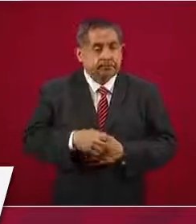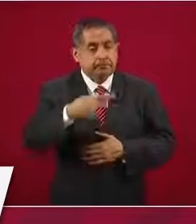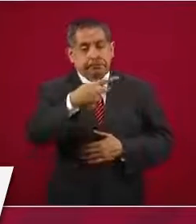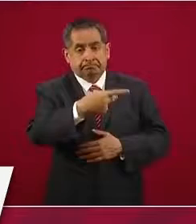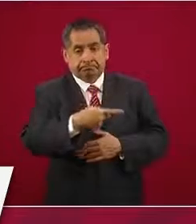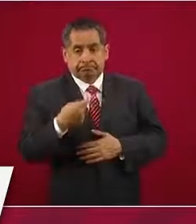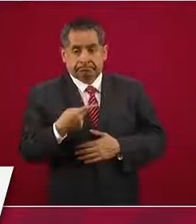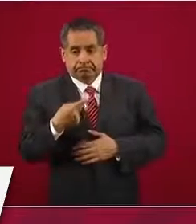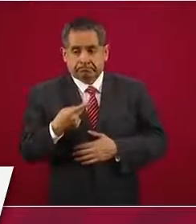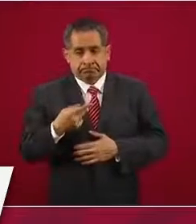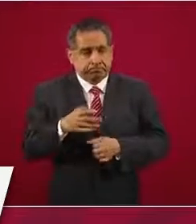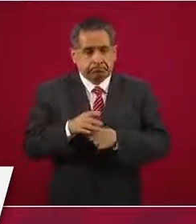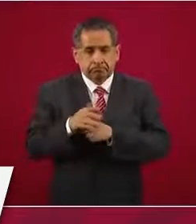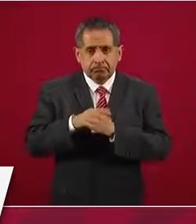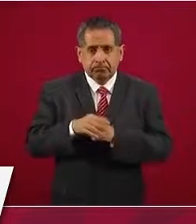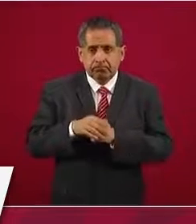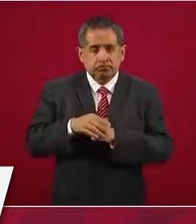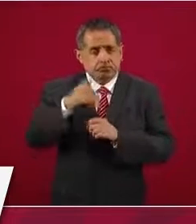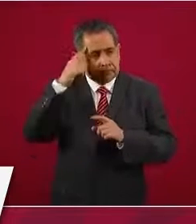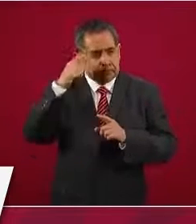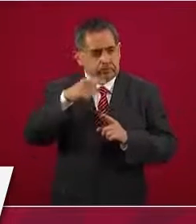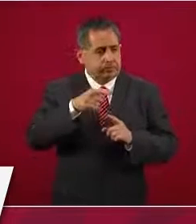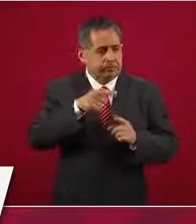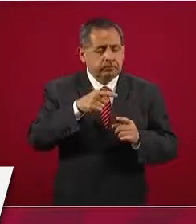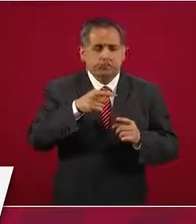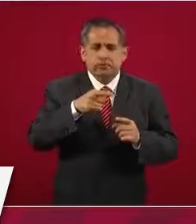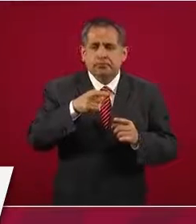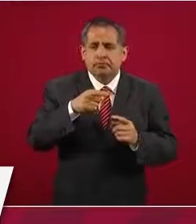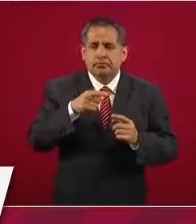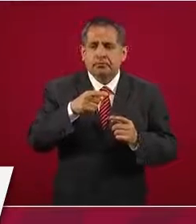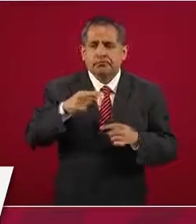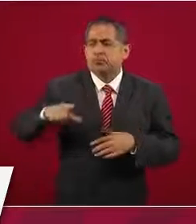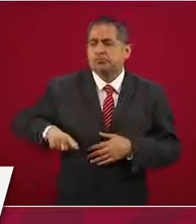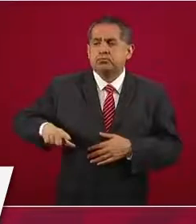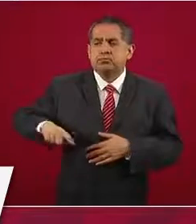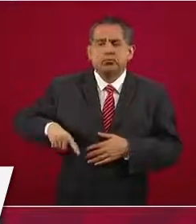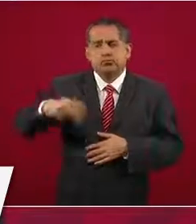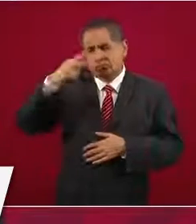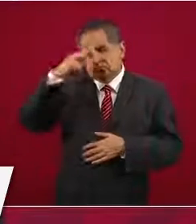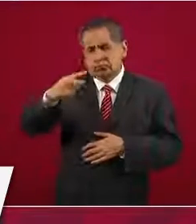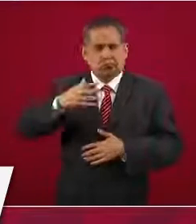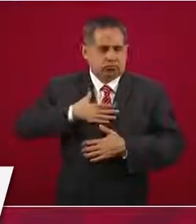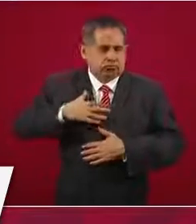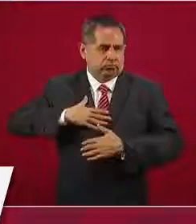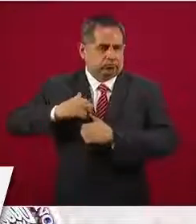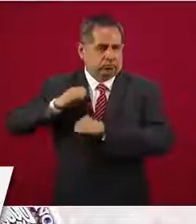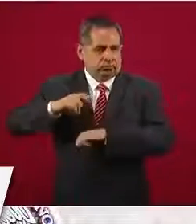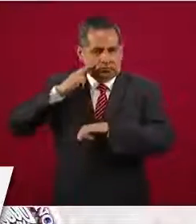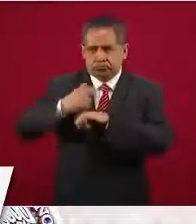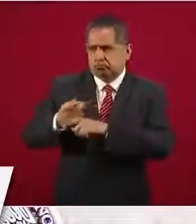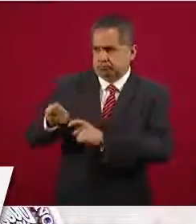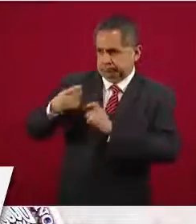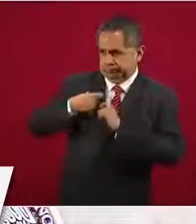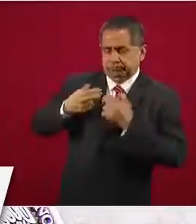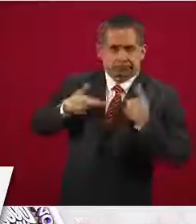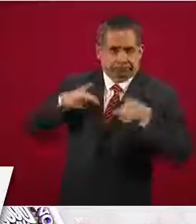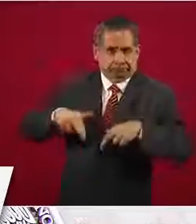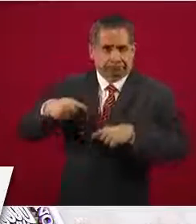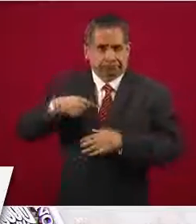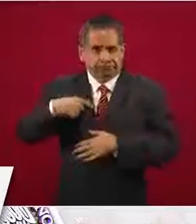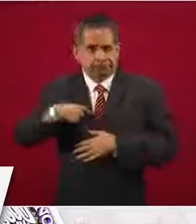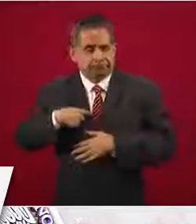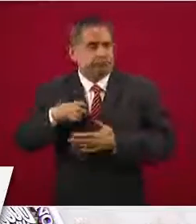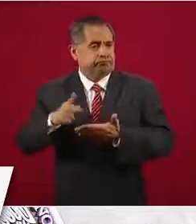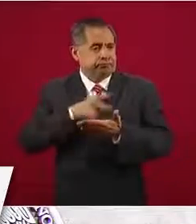cuál es el propósito fundamental del gobierno que represento, y que lo diga